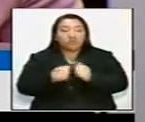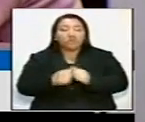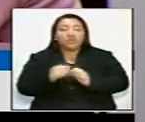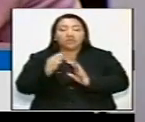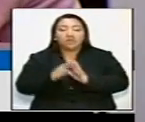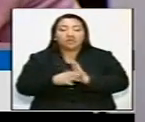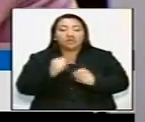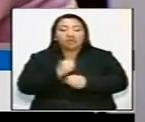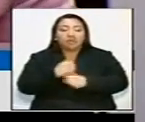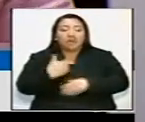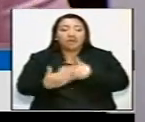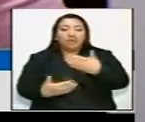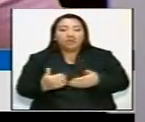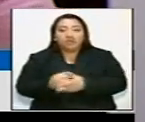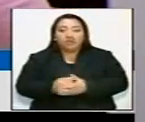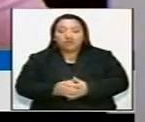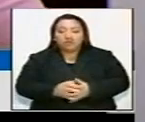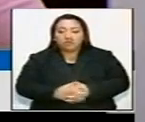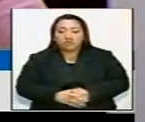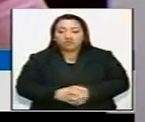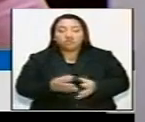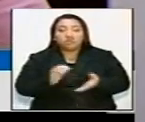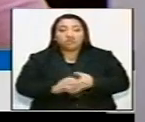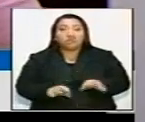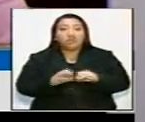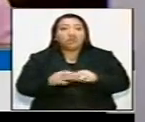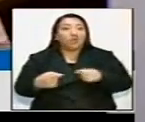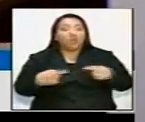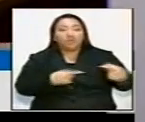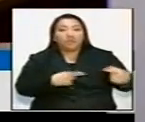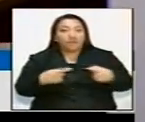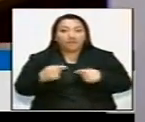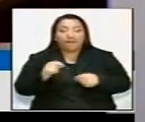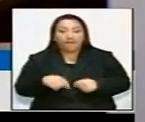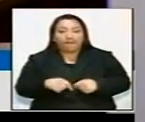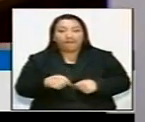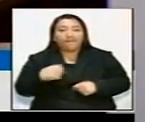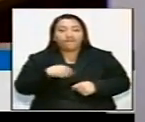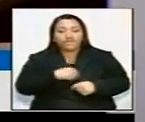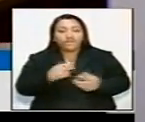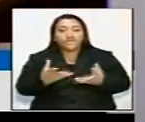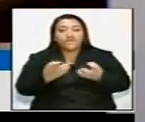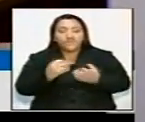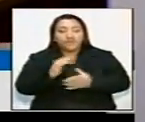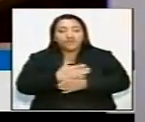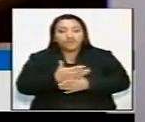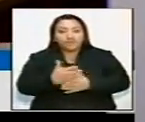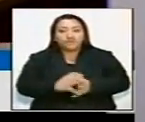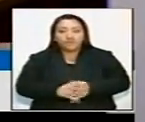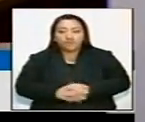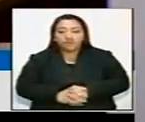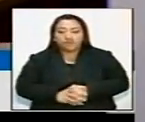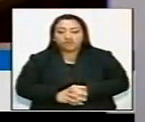de productividad y competitividad. Y eso es lo que queremos compartir